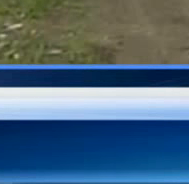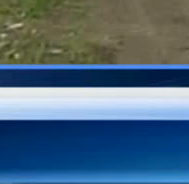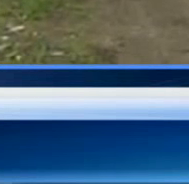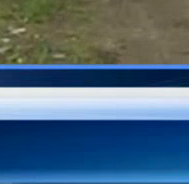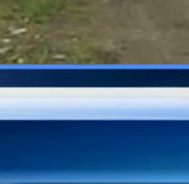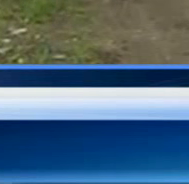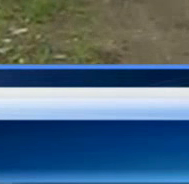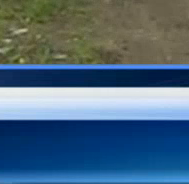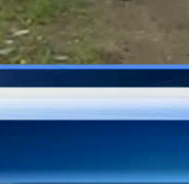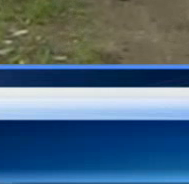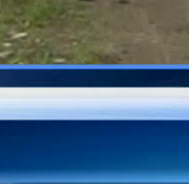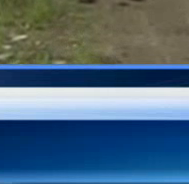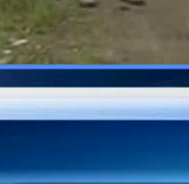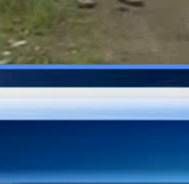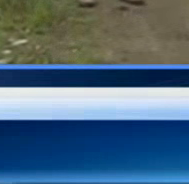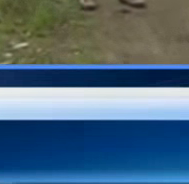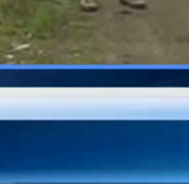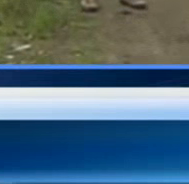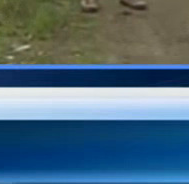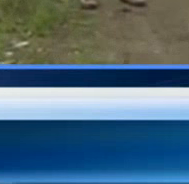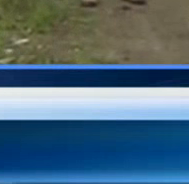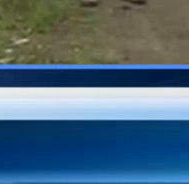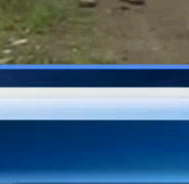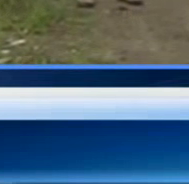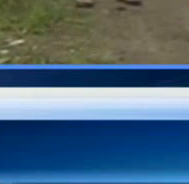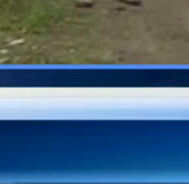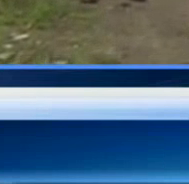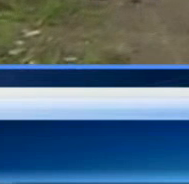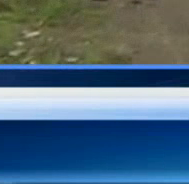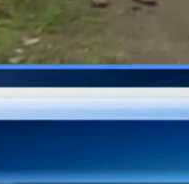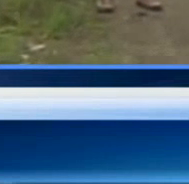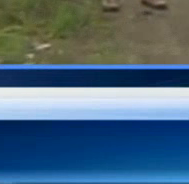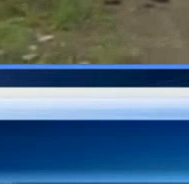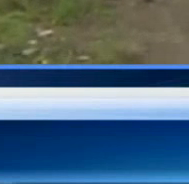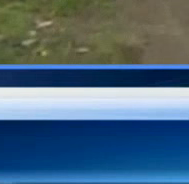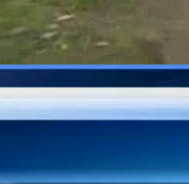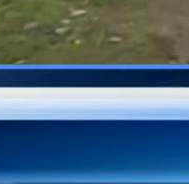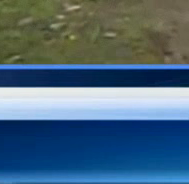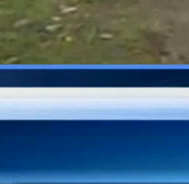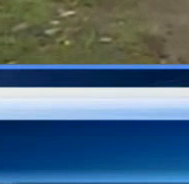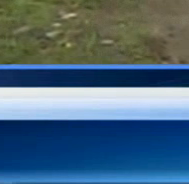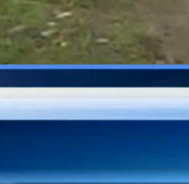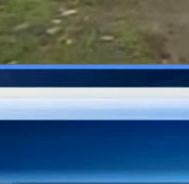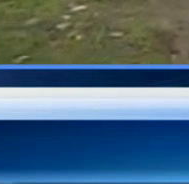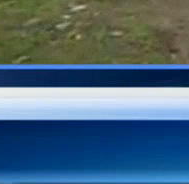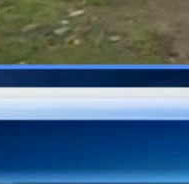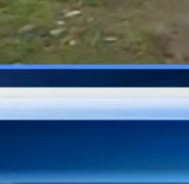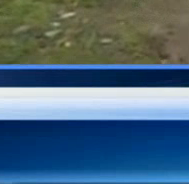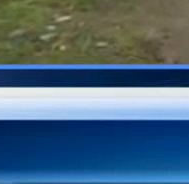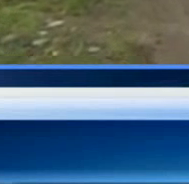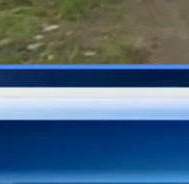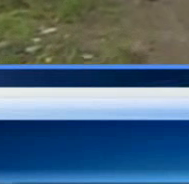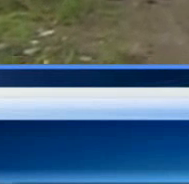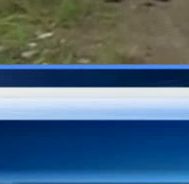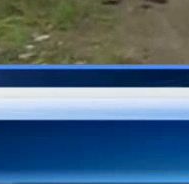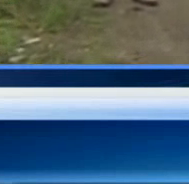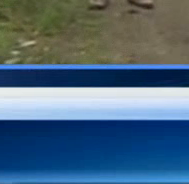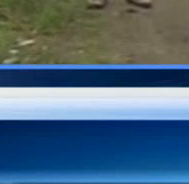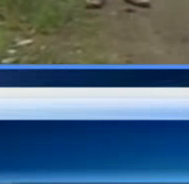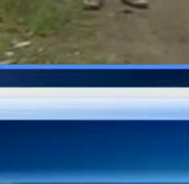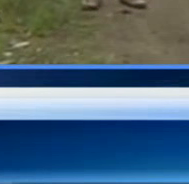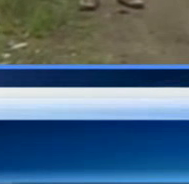que se planifique, hasta que se tenga el dinero o hasta que se hagan las obras, no puede esa familia, esas familias no pueden vivir